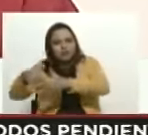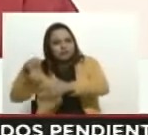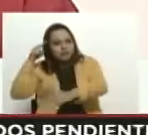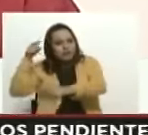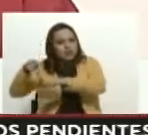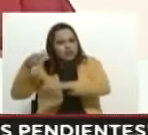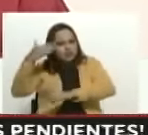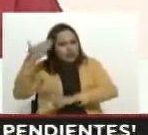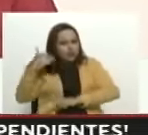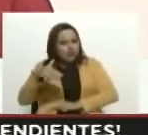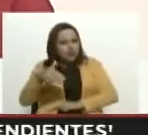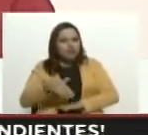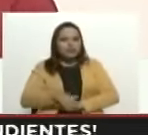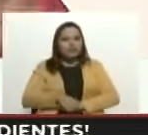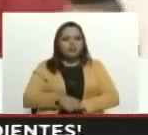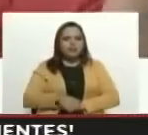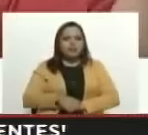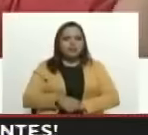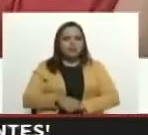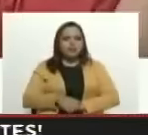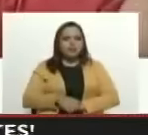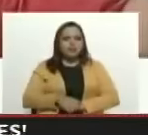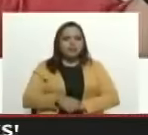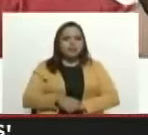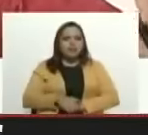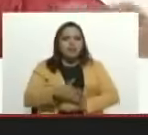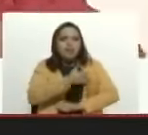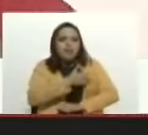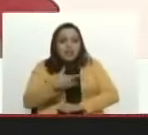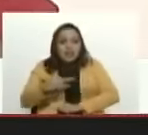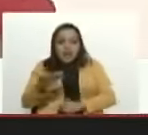explico lo que quiero decir. Entonces lo que quieren era